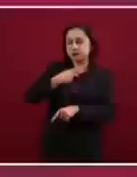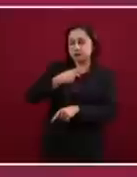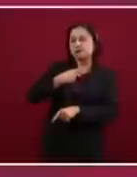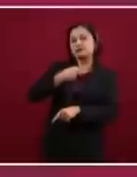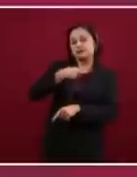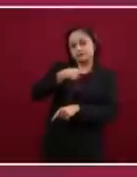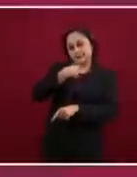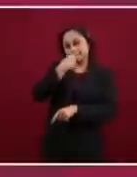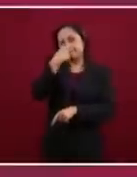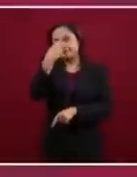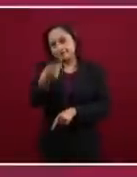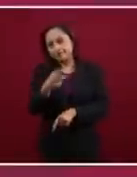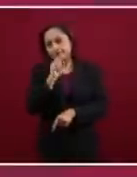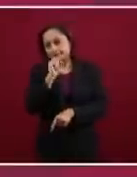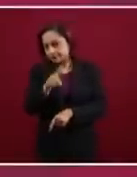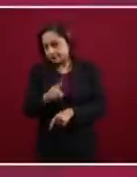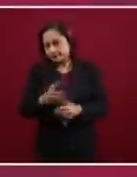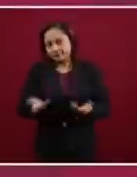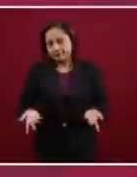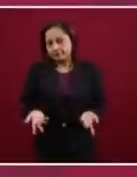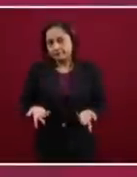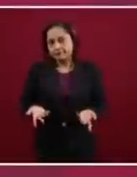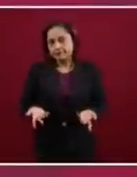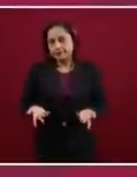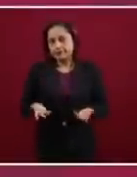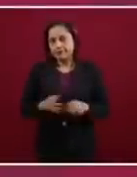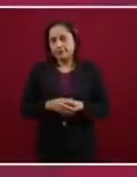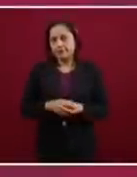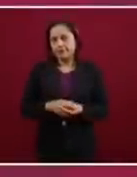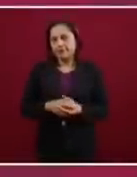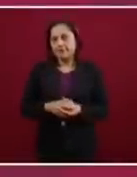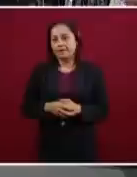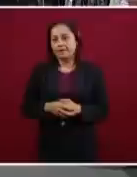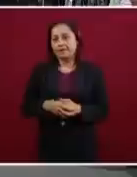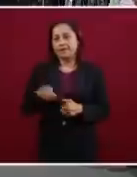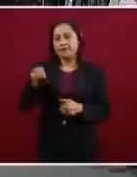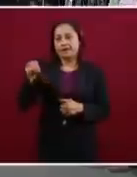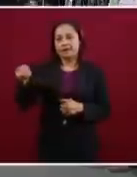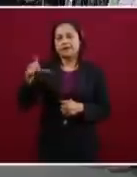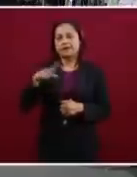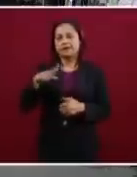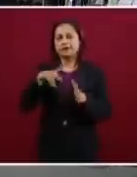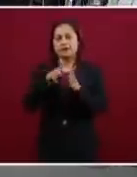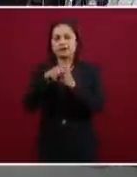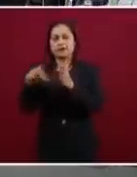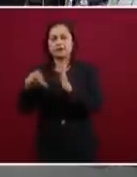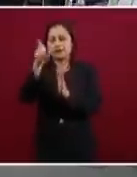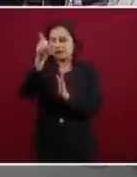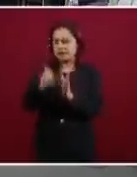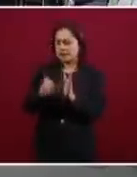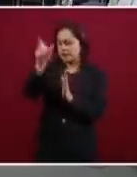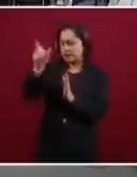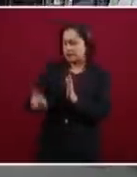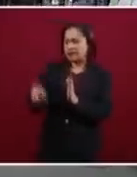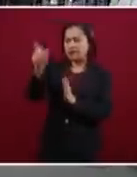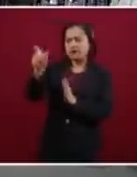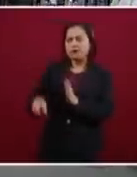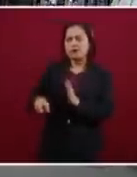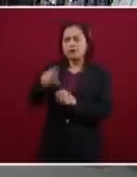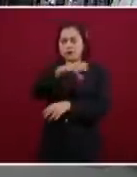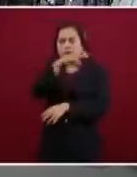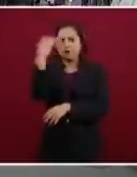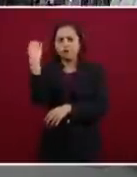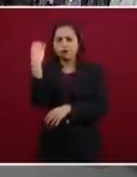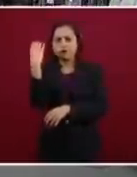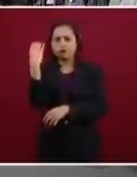pues vamos también no tienen por ahí las ocho columnas la foto sí